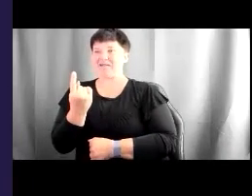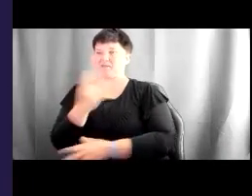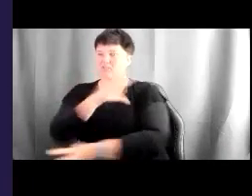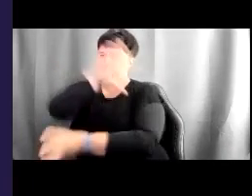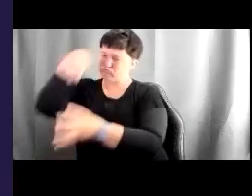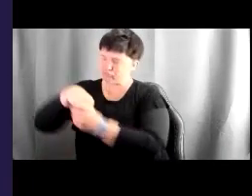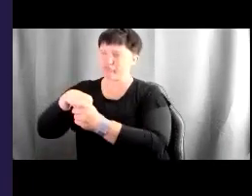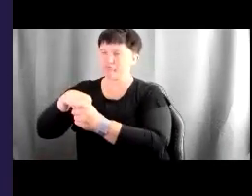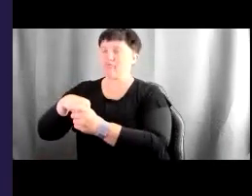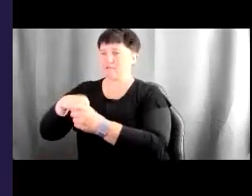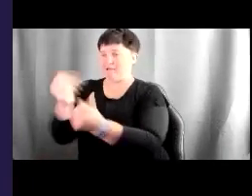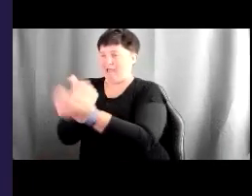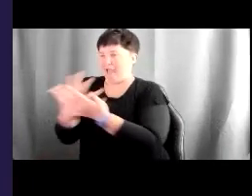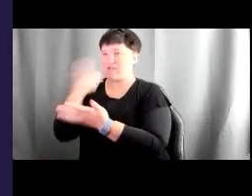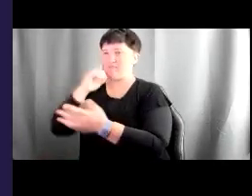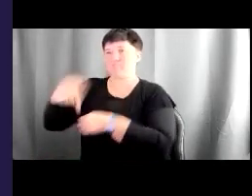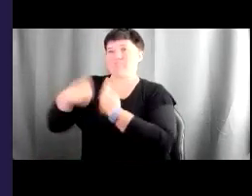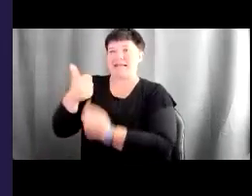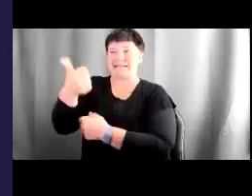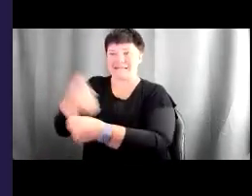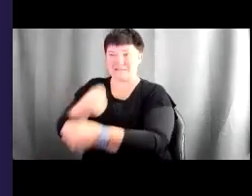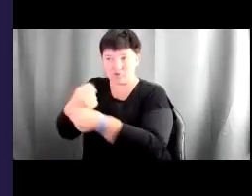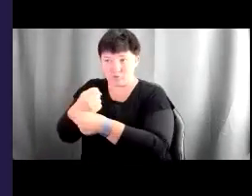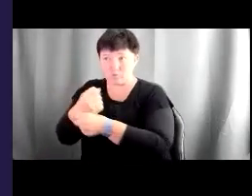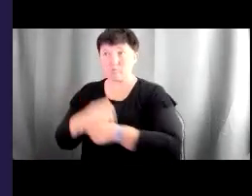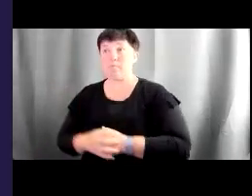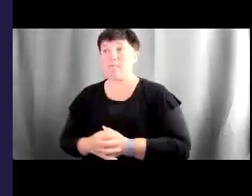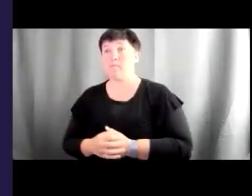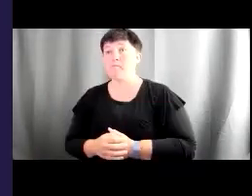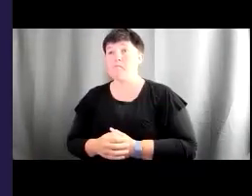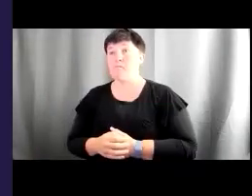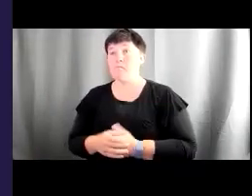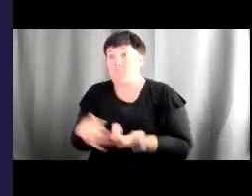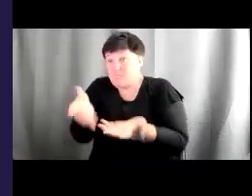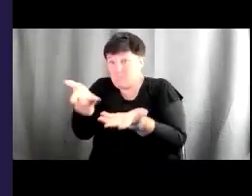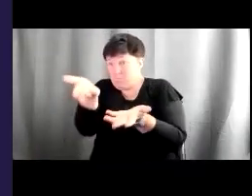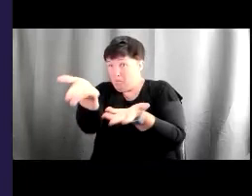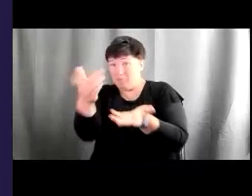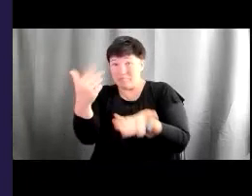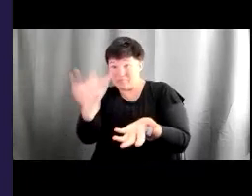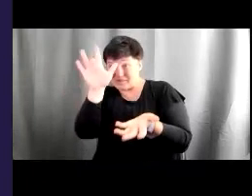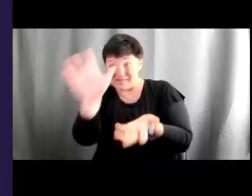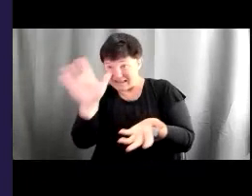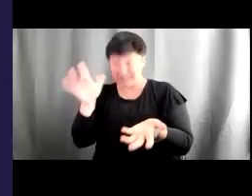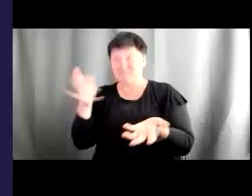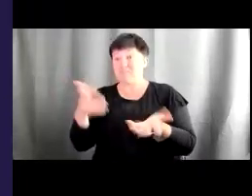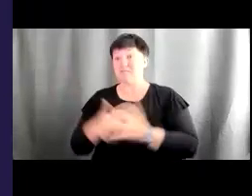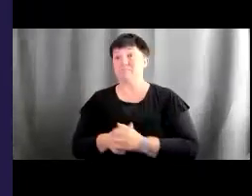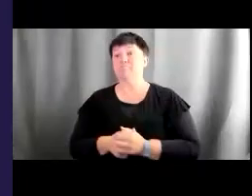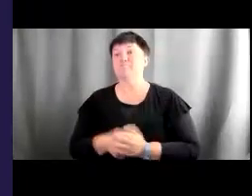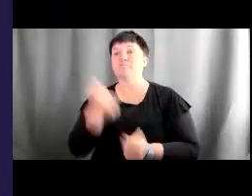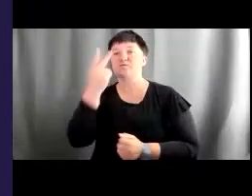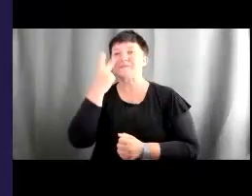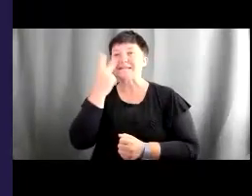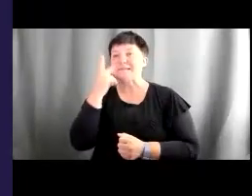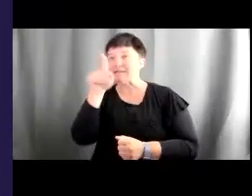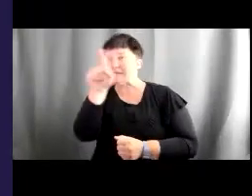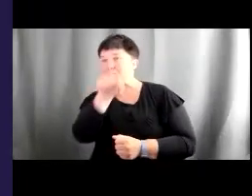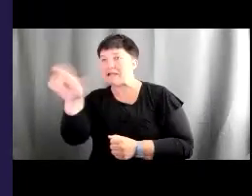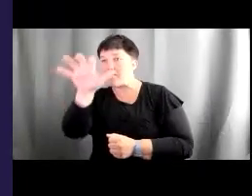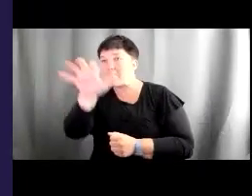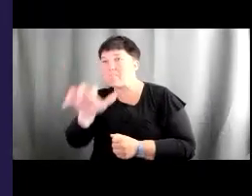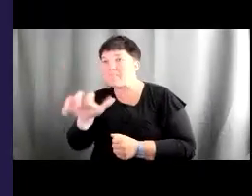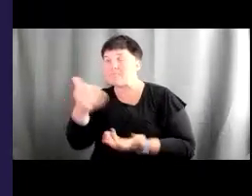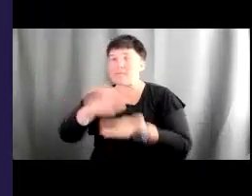tiene todo desde hace 10 años, justo al alcance de la mano. Así, podemos ver que esta pila de píxeles